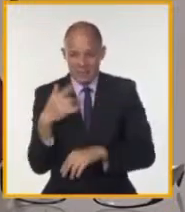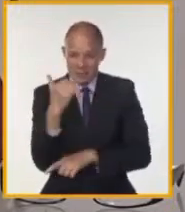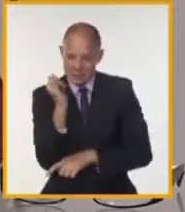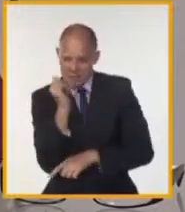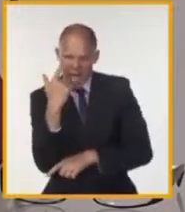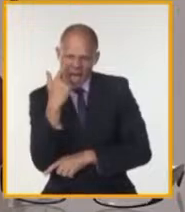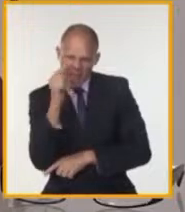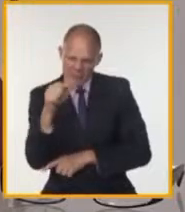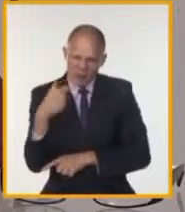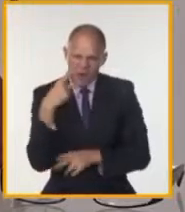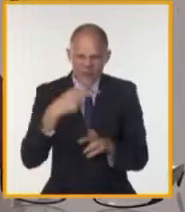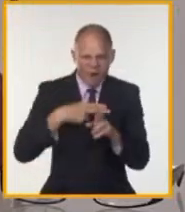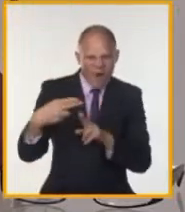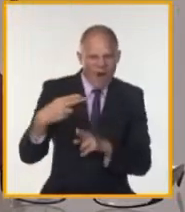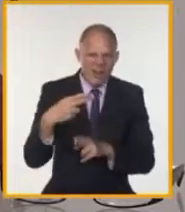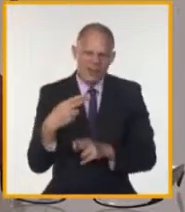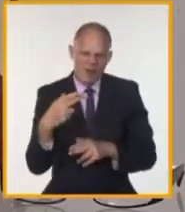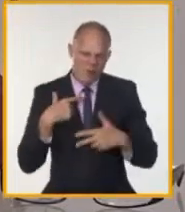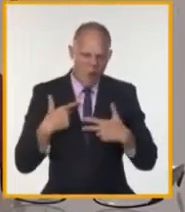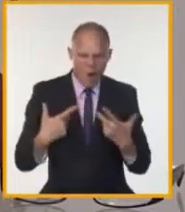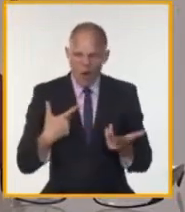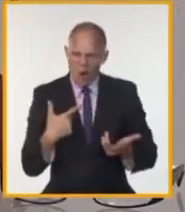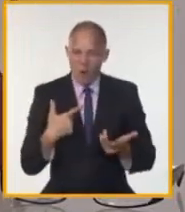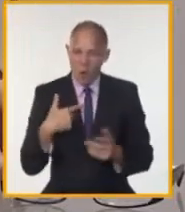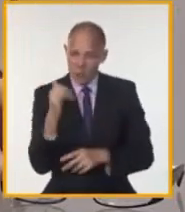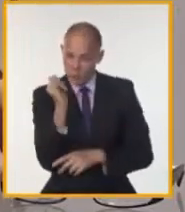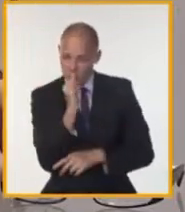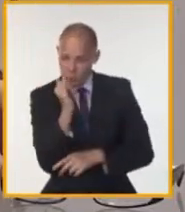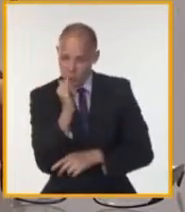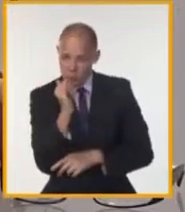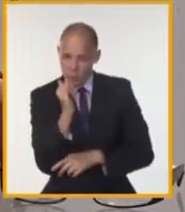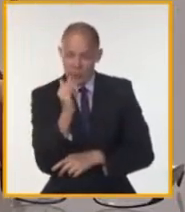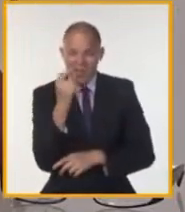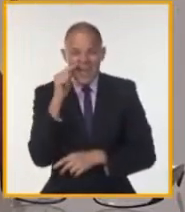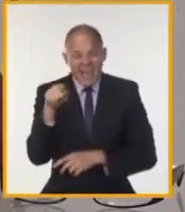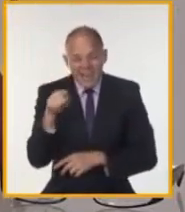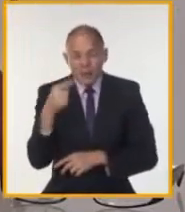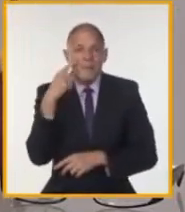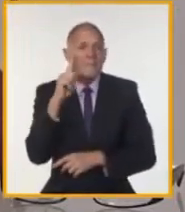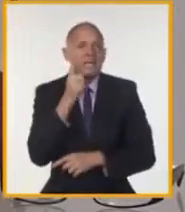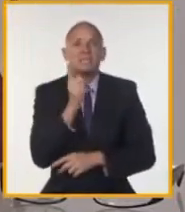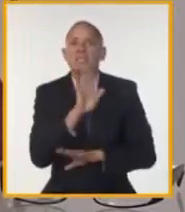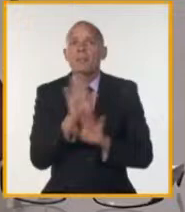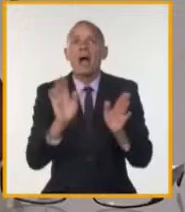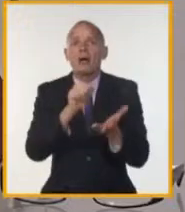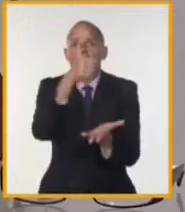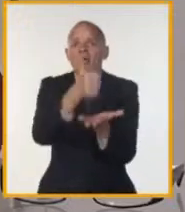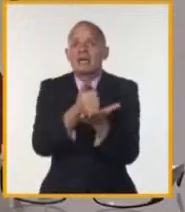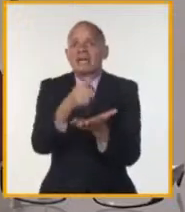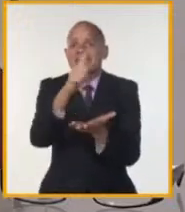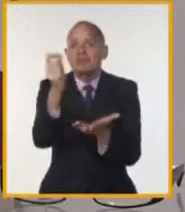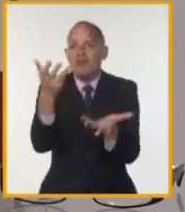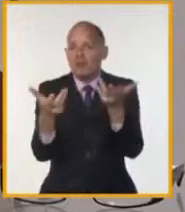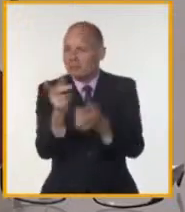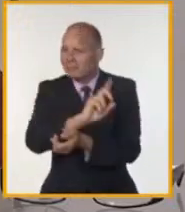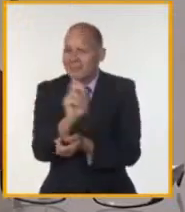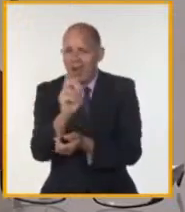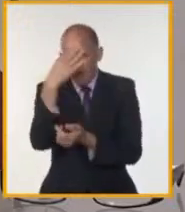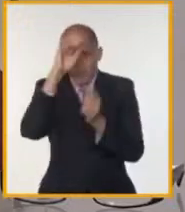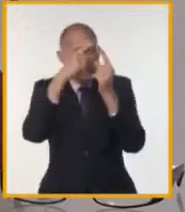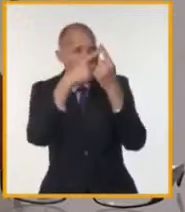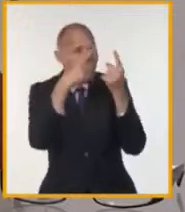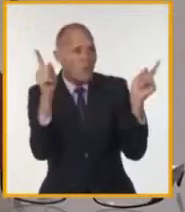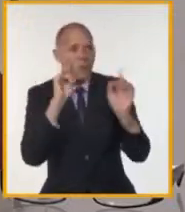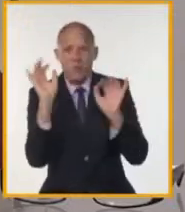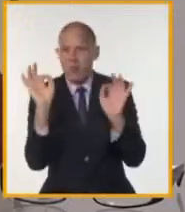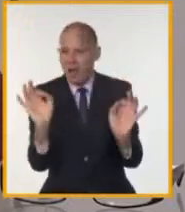proyecto Desafío, que le digo que no es eso que ustedes ven solo ahí. Eso a lo largo del país es digno de reconocer de esos choferes. De verdad que ya ellos